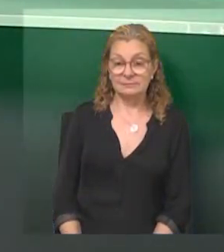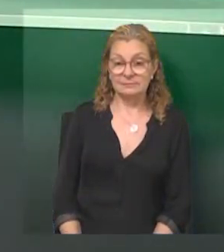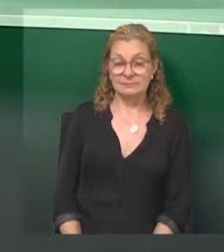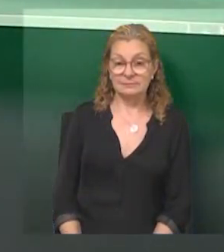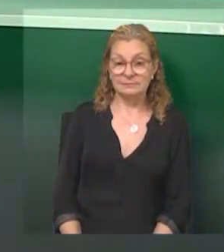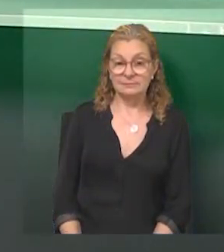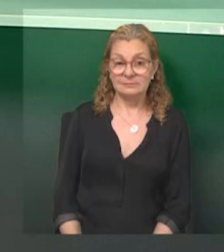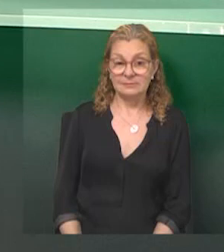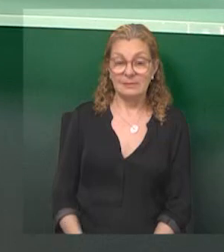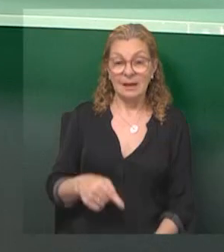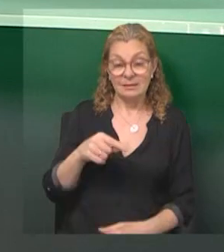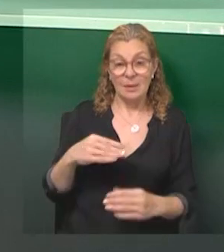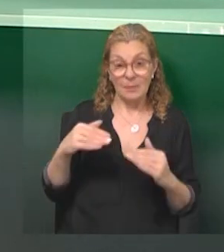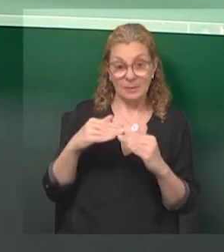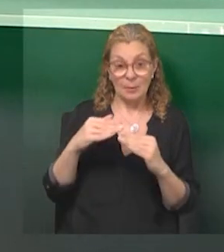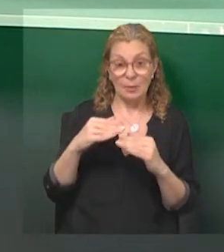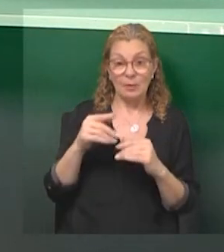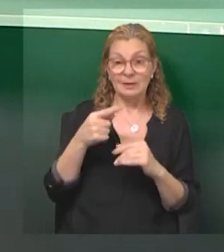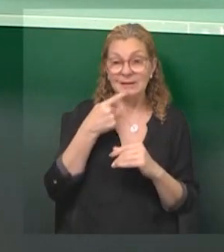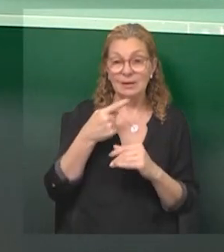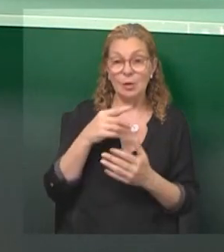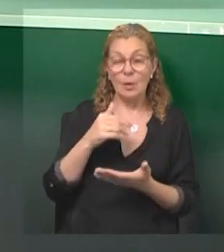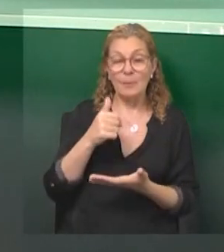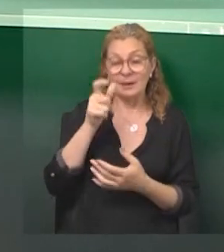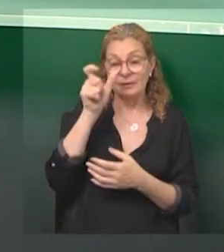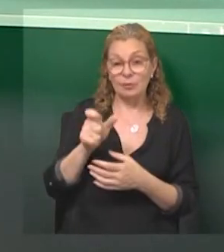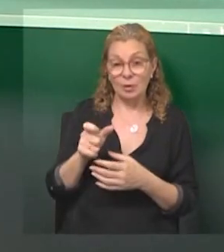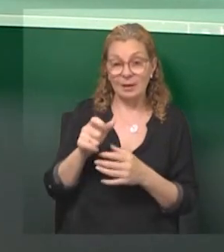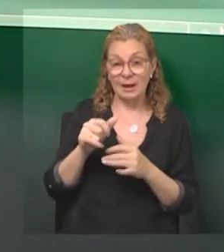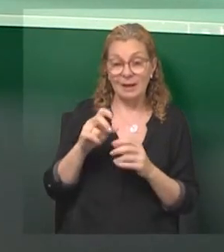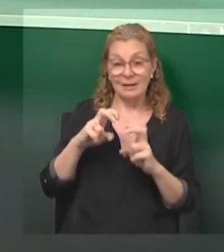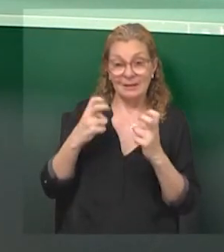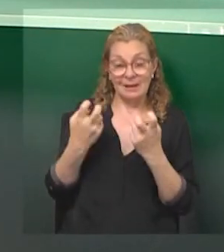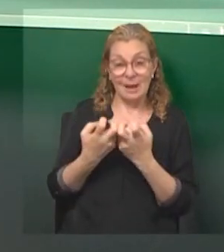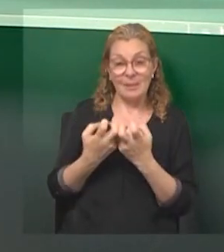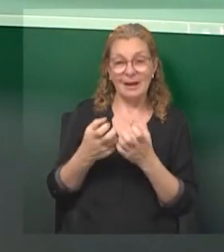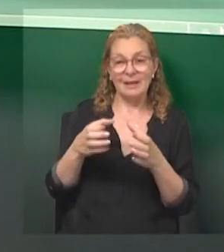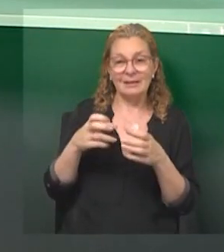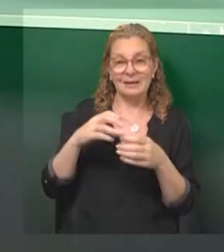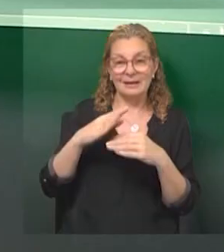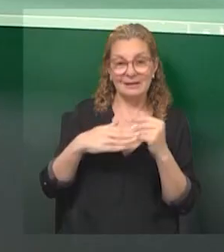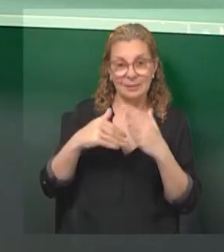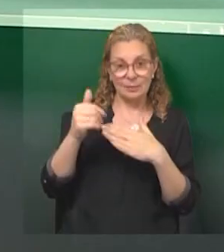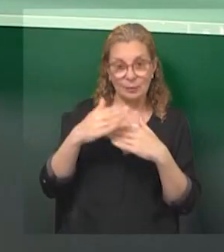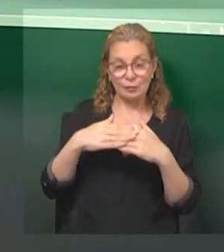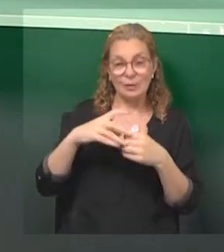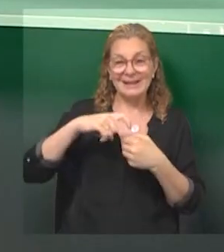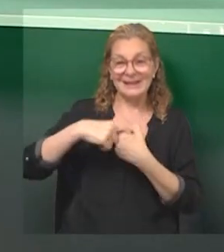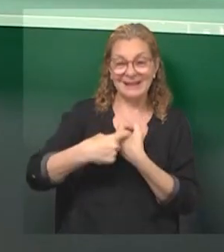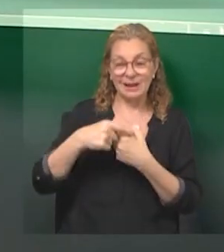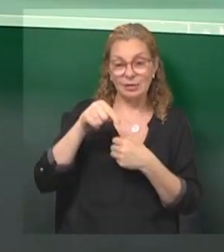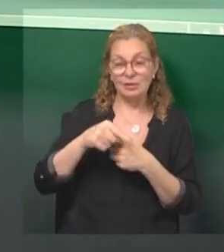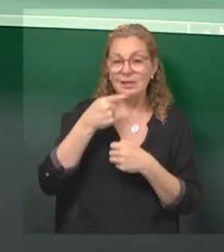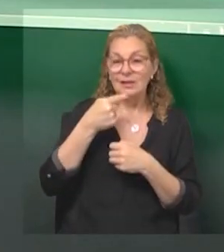bien y en esta misma actividad representantes de la cámara de la construcción y del sindicato del rubro